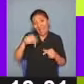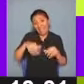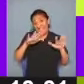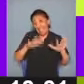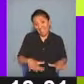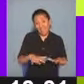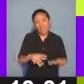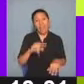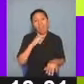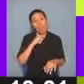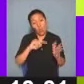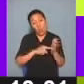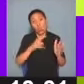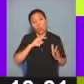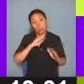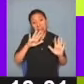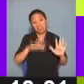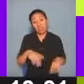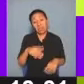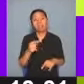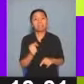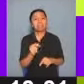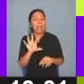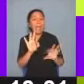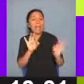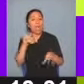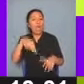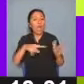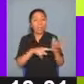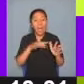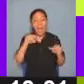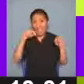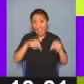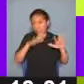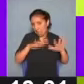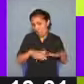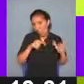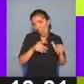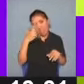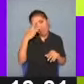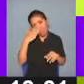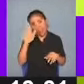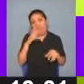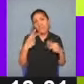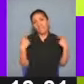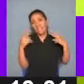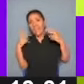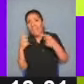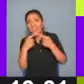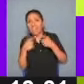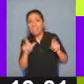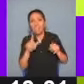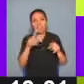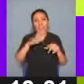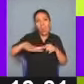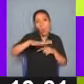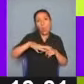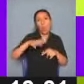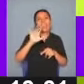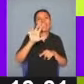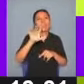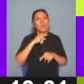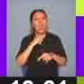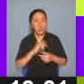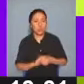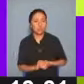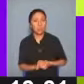gente está eligiendo nuestra ciudad como base para poder moverse los distintos puntos de la provincia Cómo ha crecido también